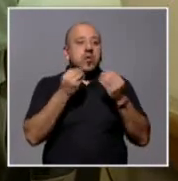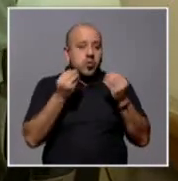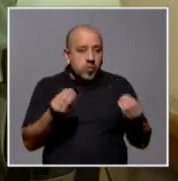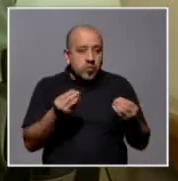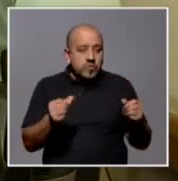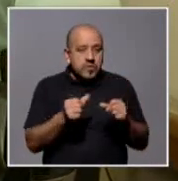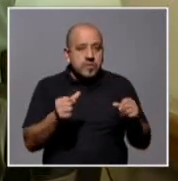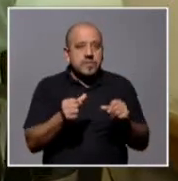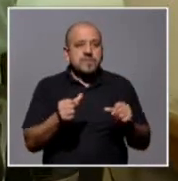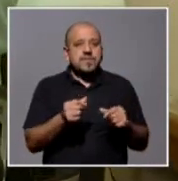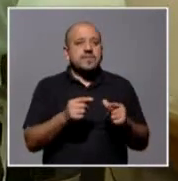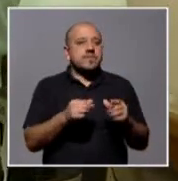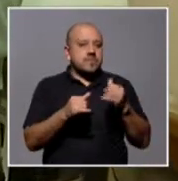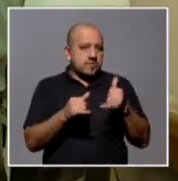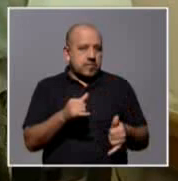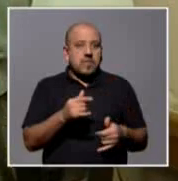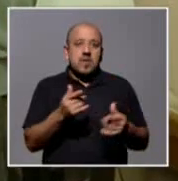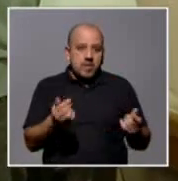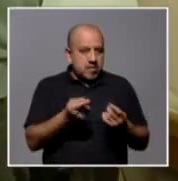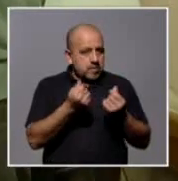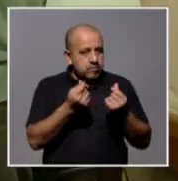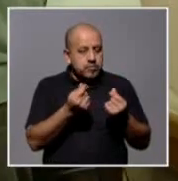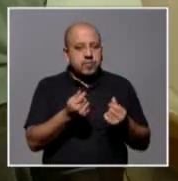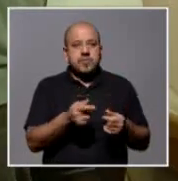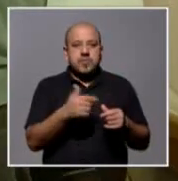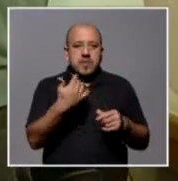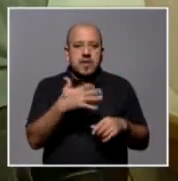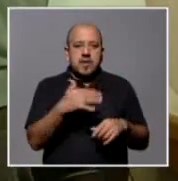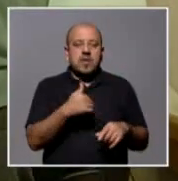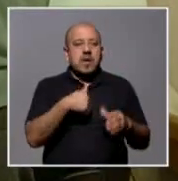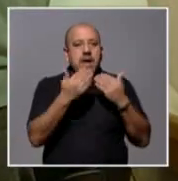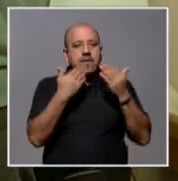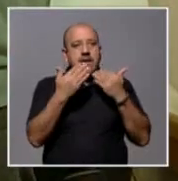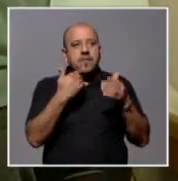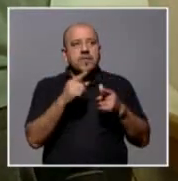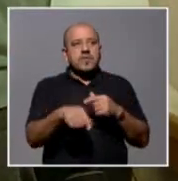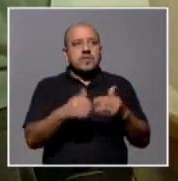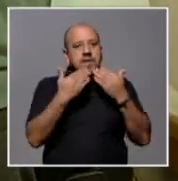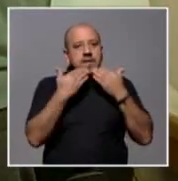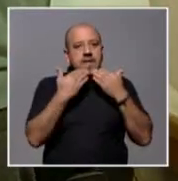que deben tener un buen costo y un buen mantenimiento. Conversamos a continuación,